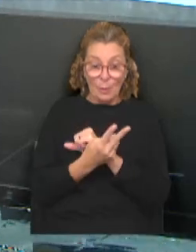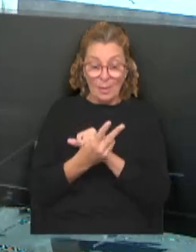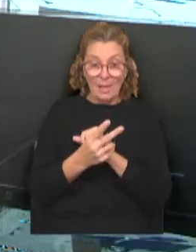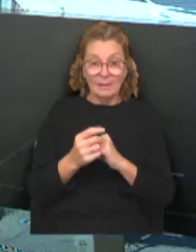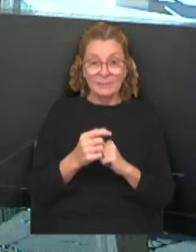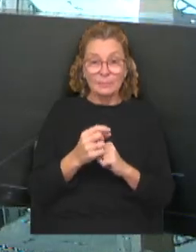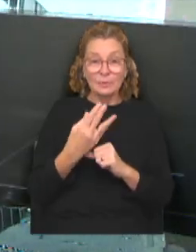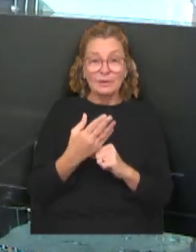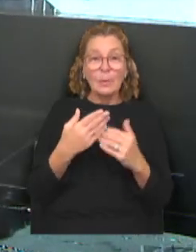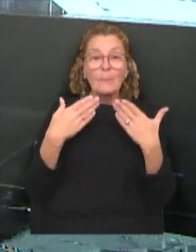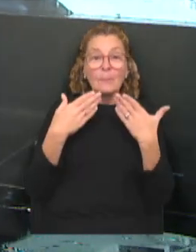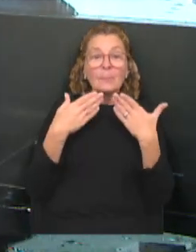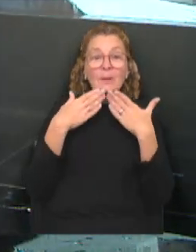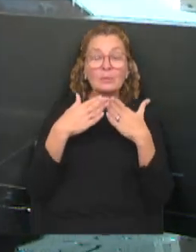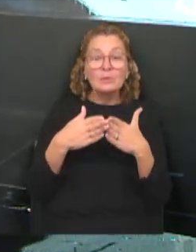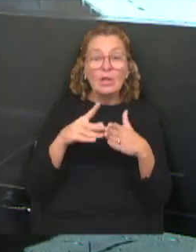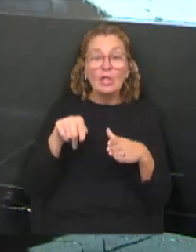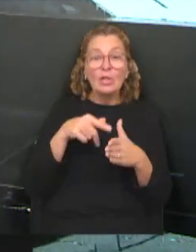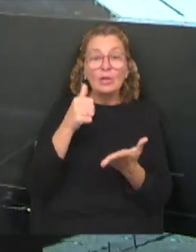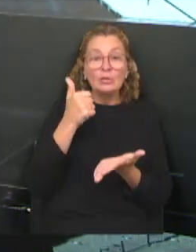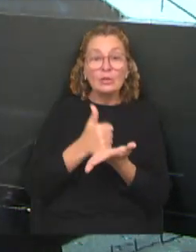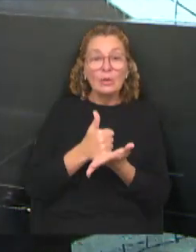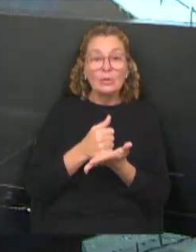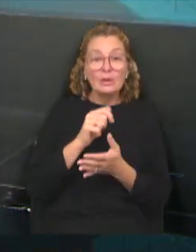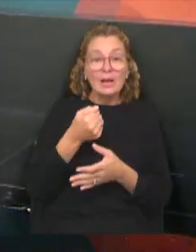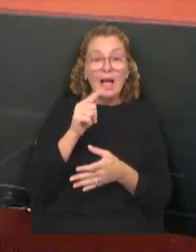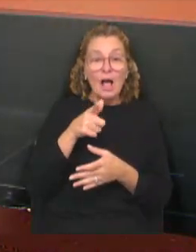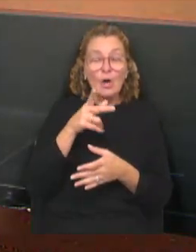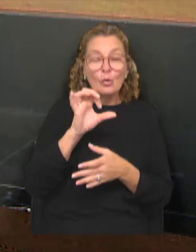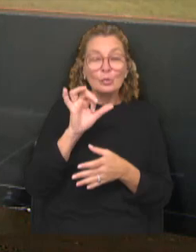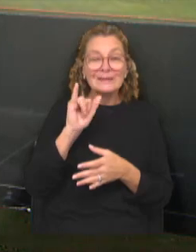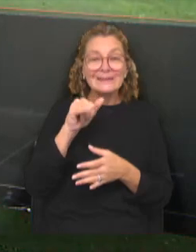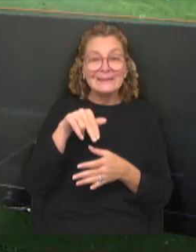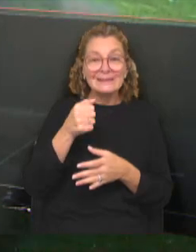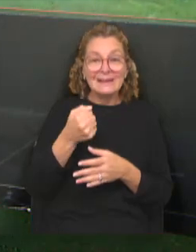Exactamente. Por eso nos preguntamos, ¿dónde estás, Agustina?